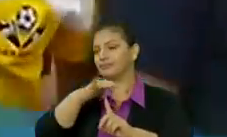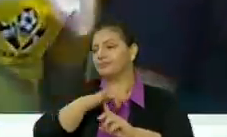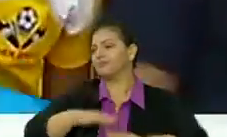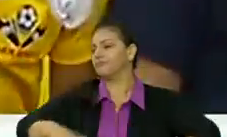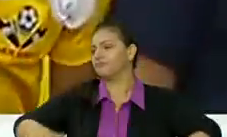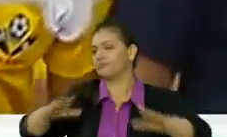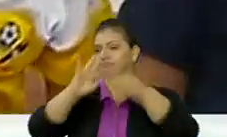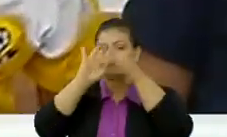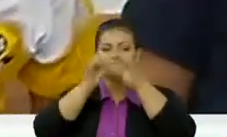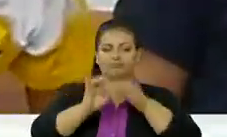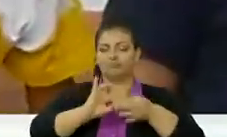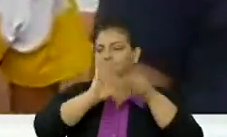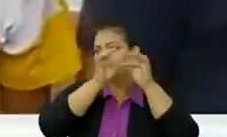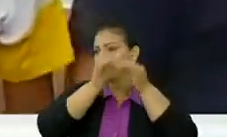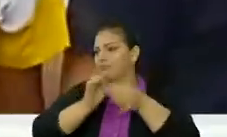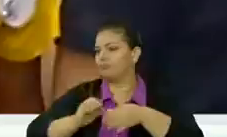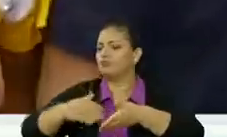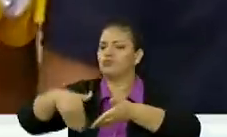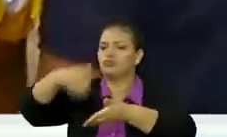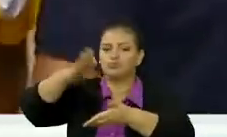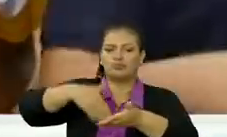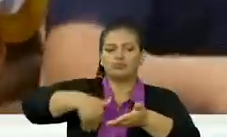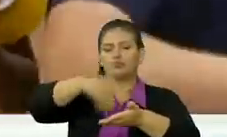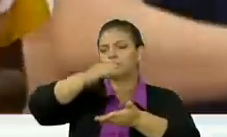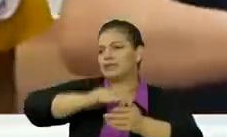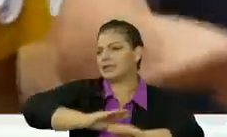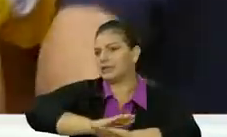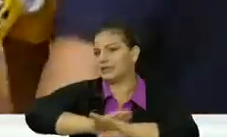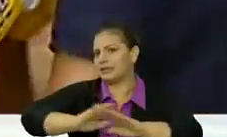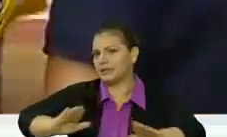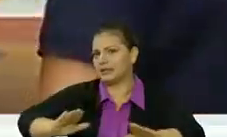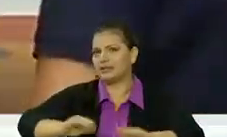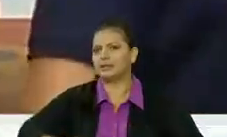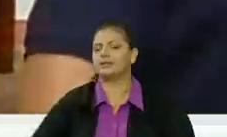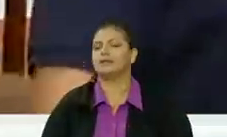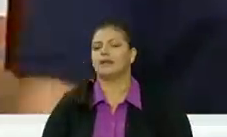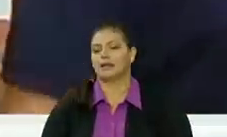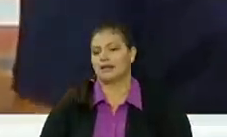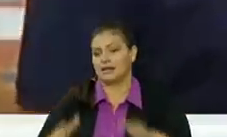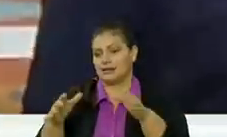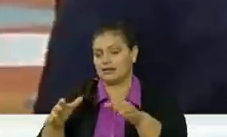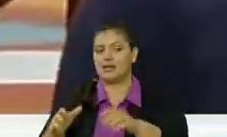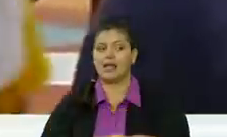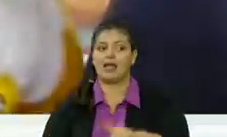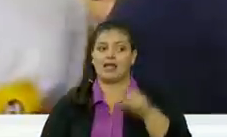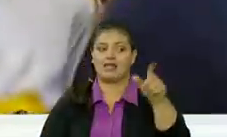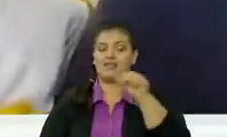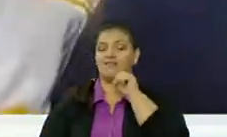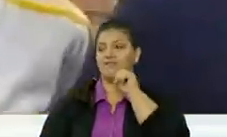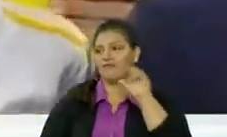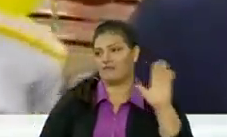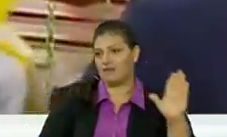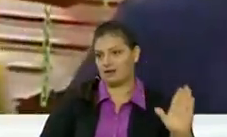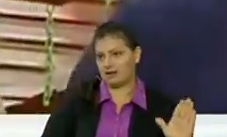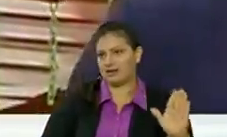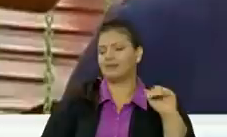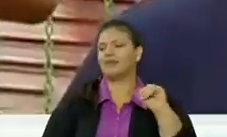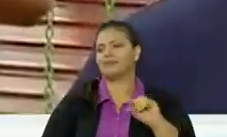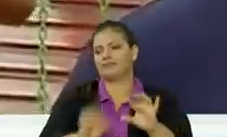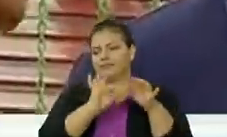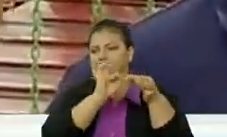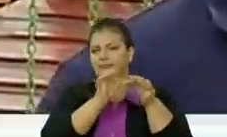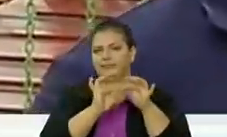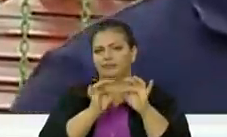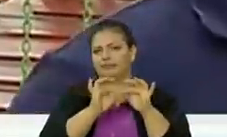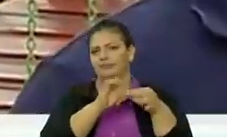en Parque Samanes, aunque es el día de mañana, el Día del Niño, estamos inaugurando la primera parte, que está totalmente refaccionada. Esto se